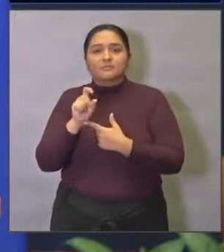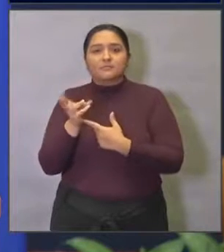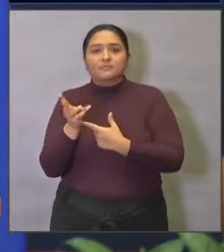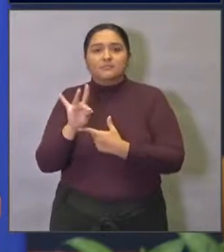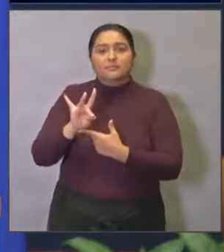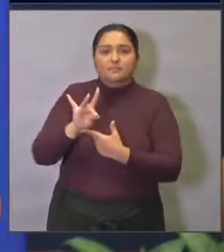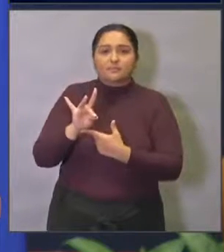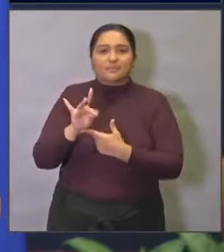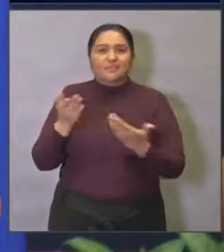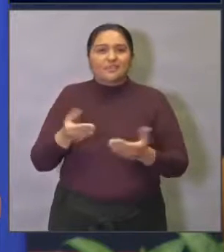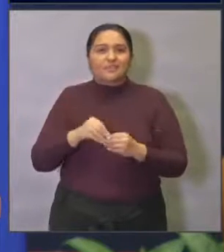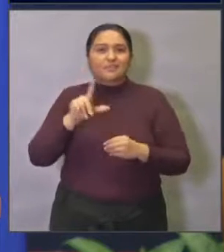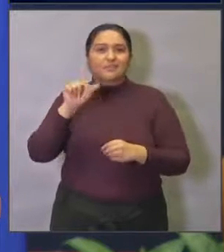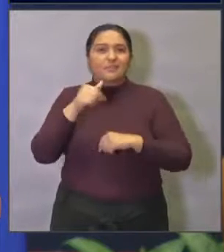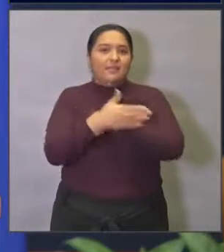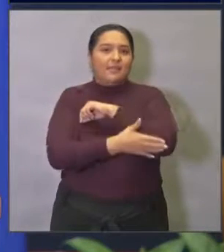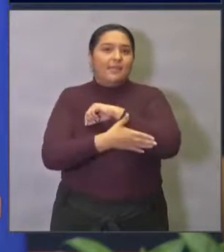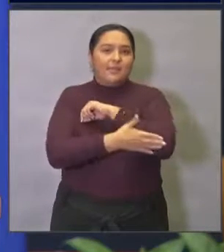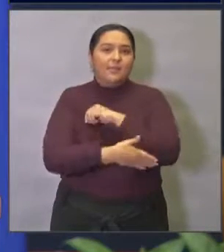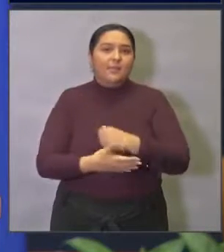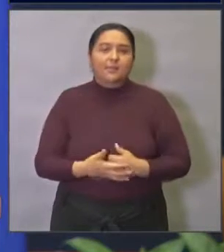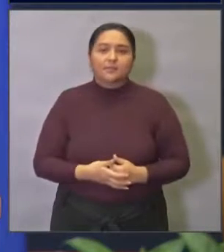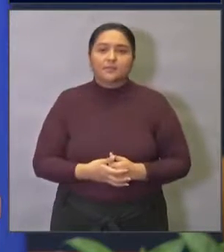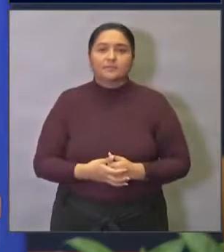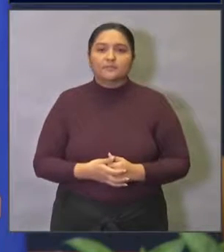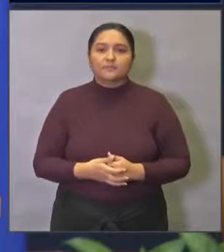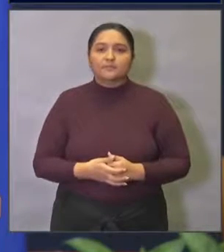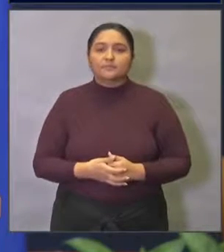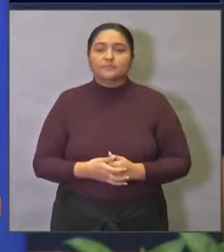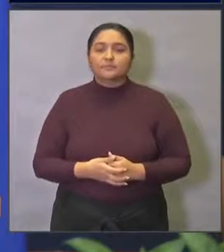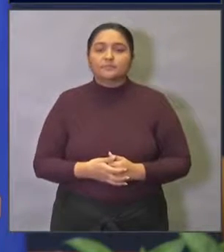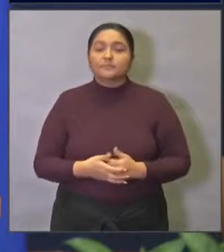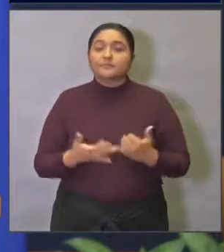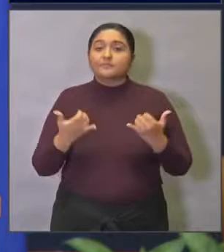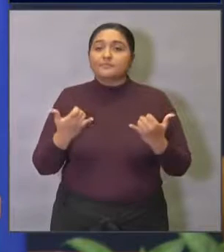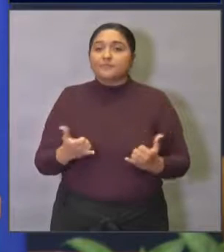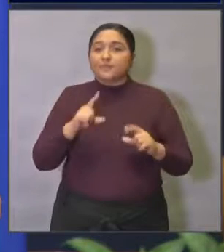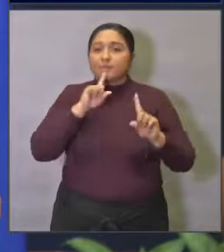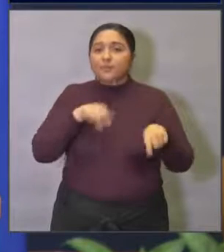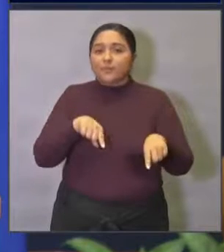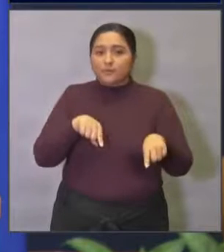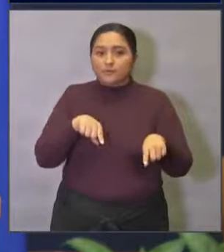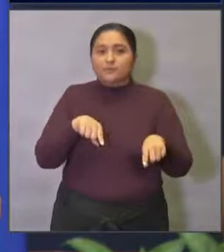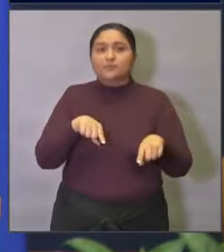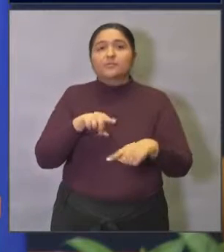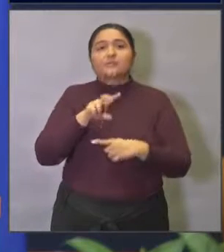8,568 en el condado de Los Ángeles. Hoy estamos reportando